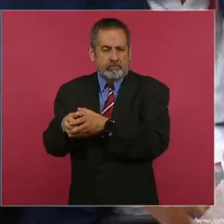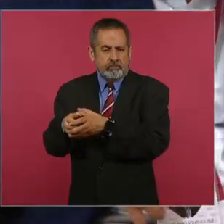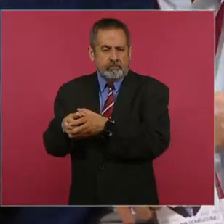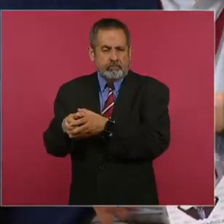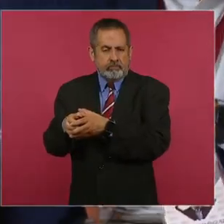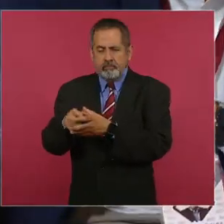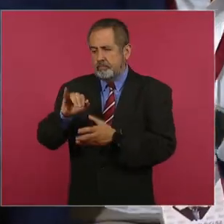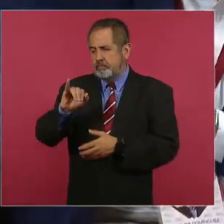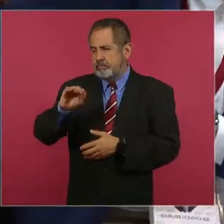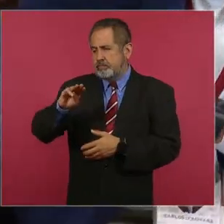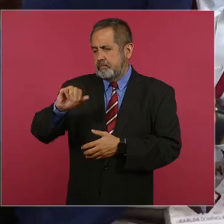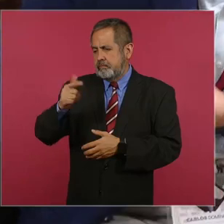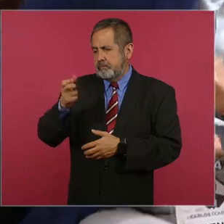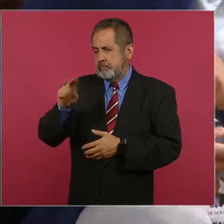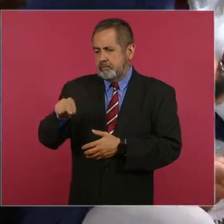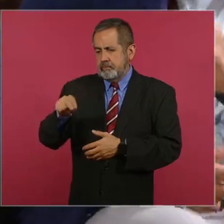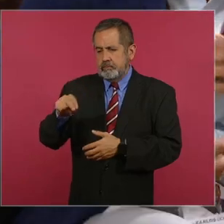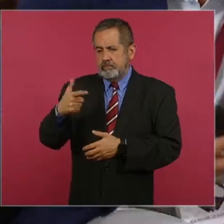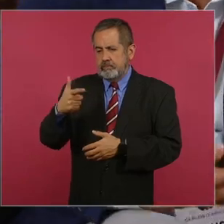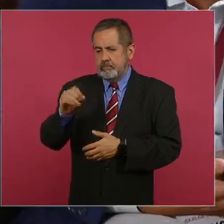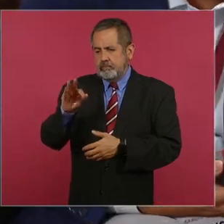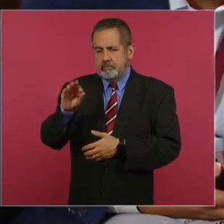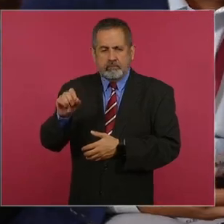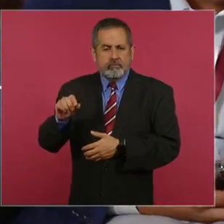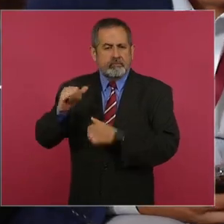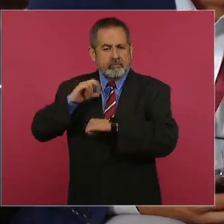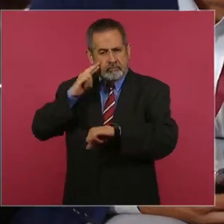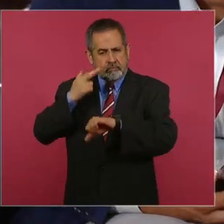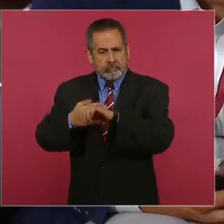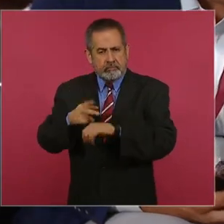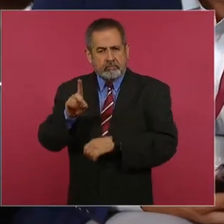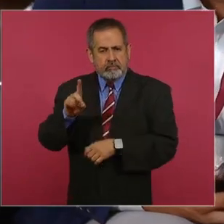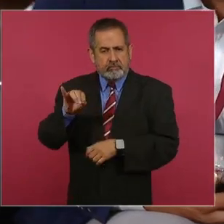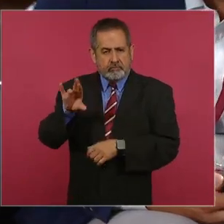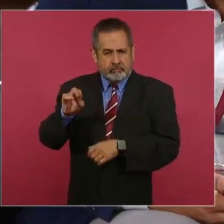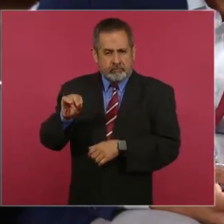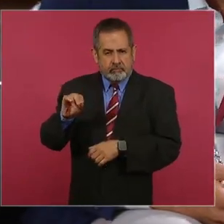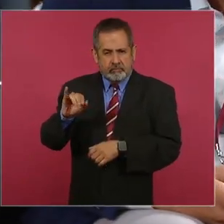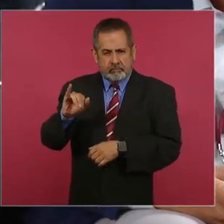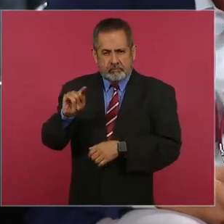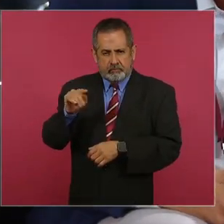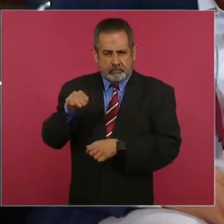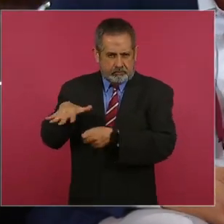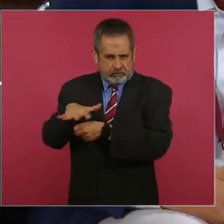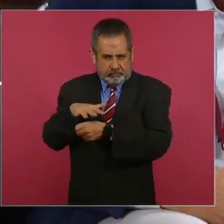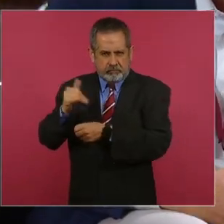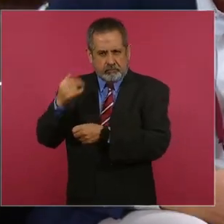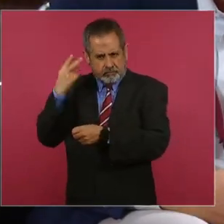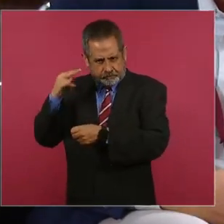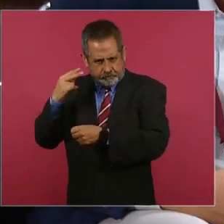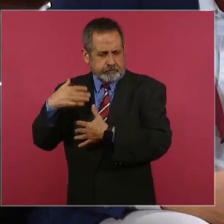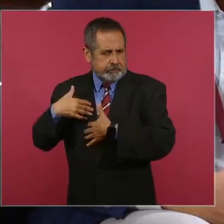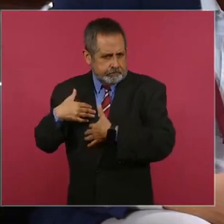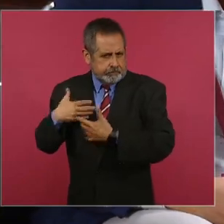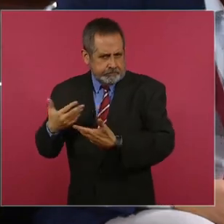imagen del golfo que es encabezado por el diario del Istmo y el periódico imagen de Veracruz señor